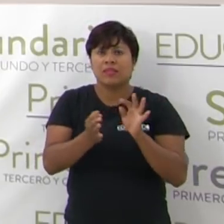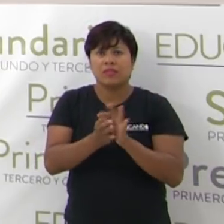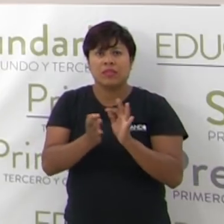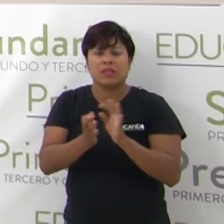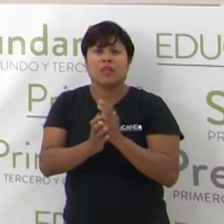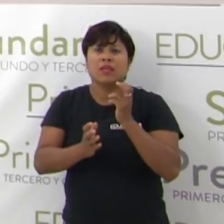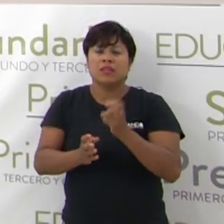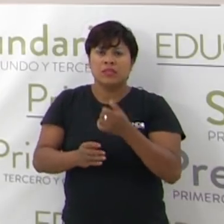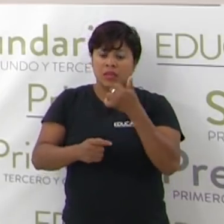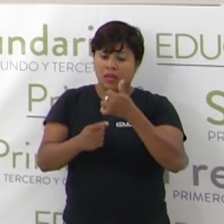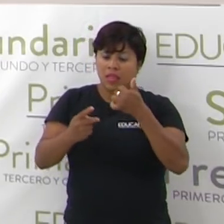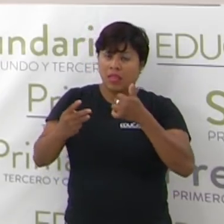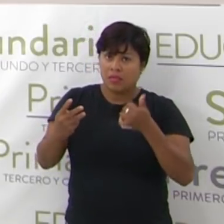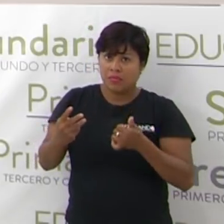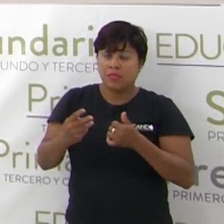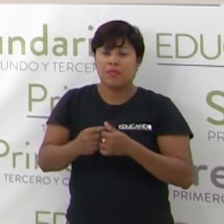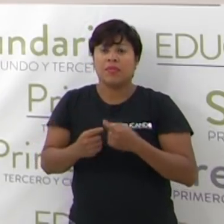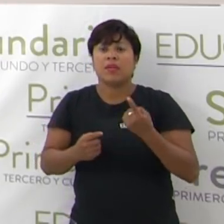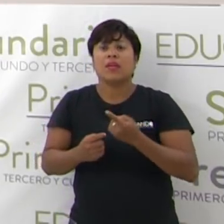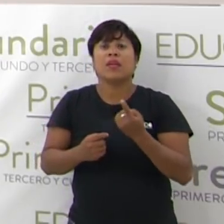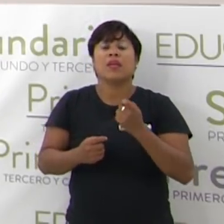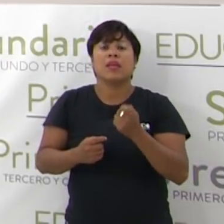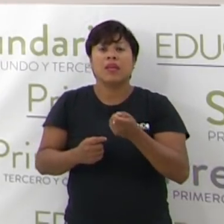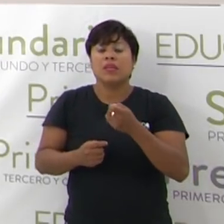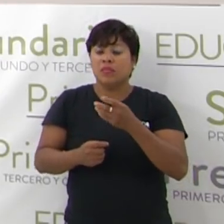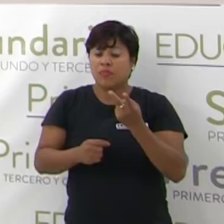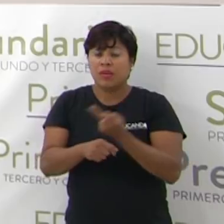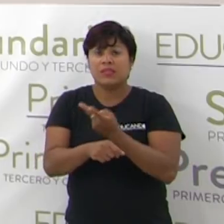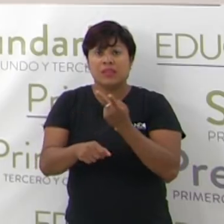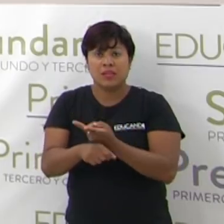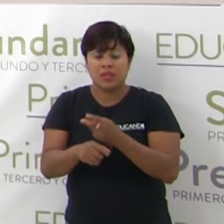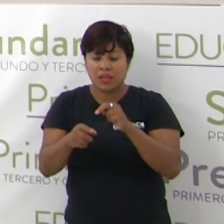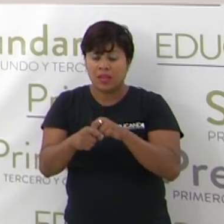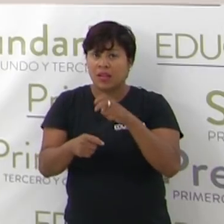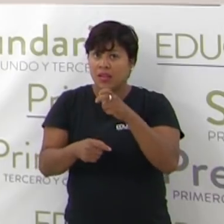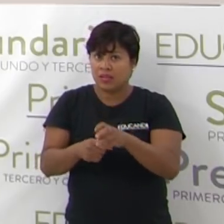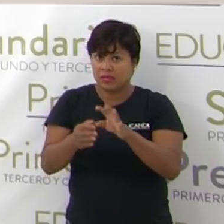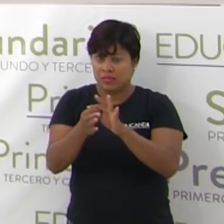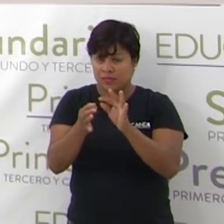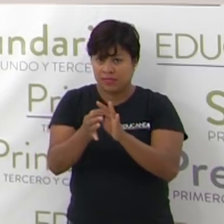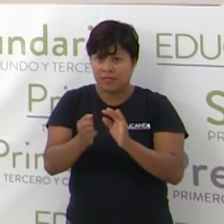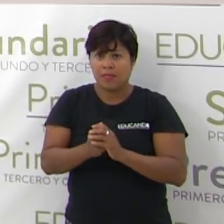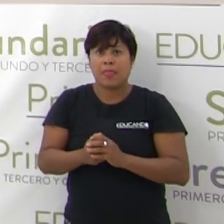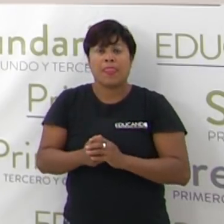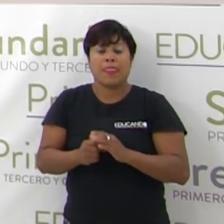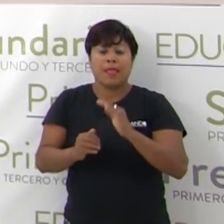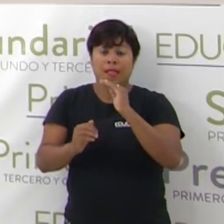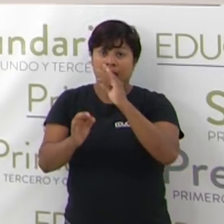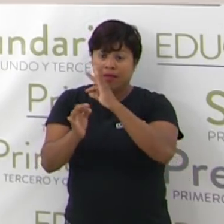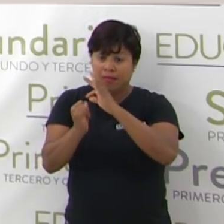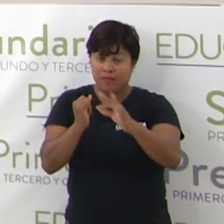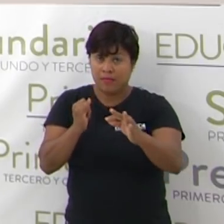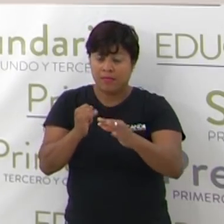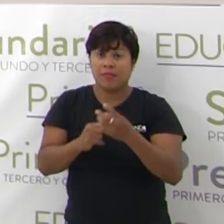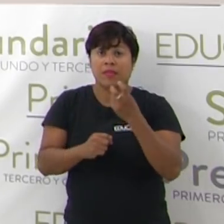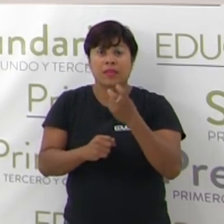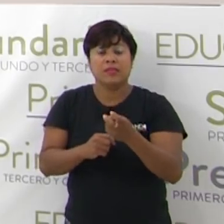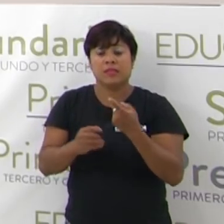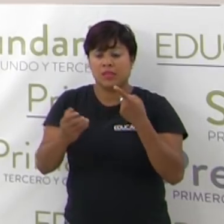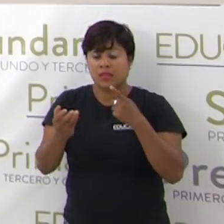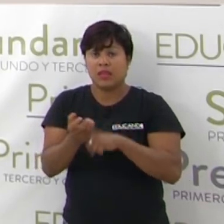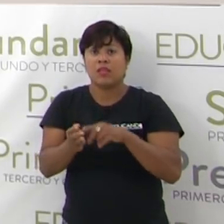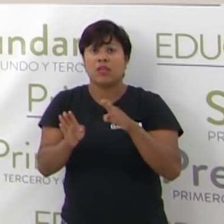hechos, cada uno de los hechos que fueron ocurriendo en el relato. Finalmente, dentro de